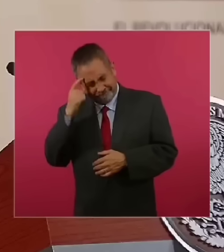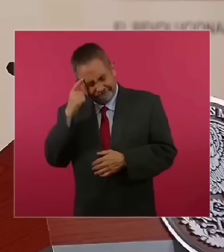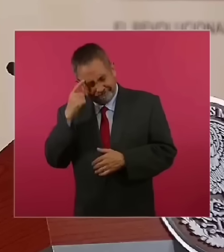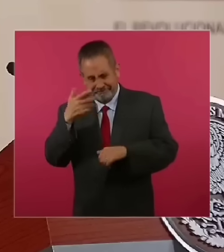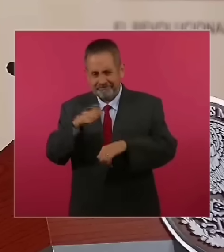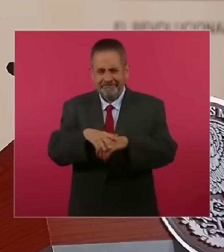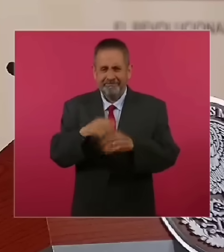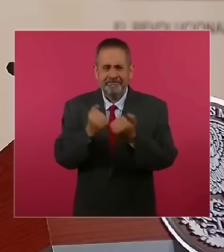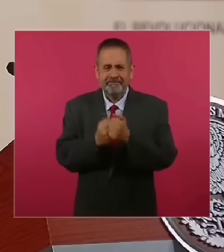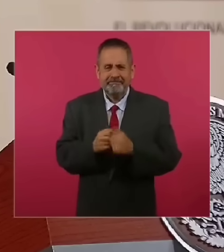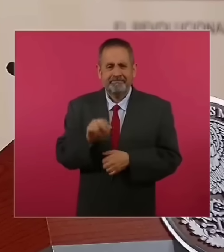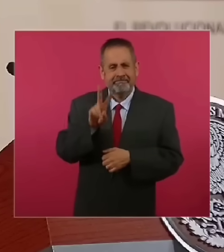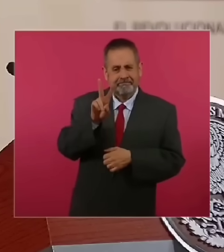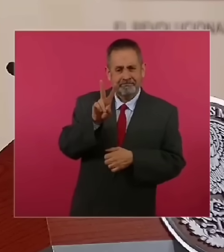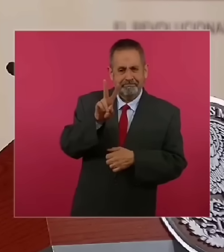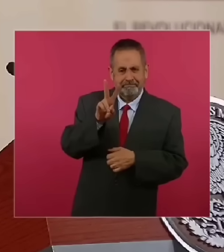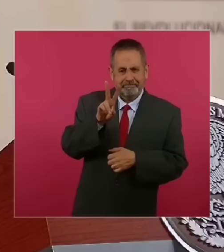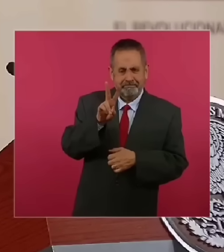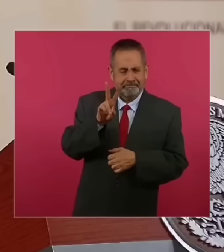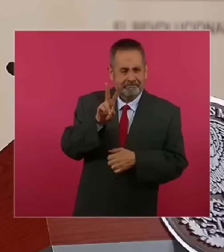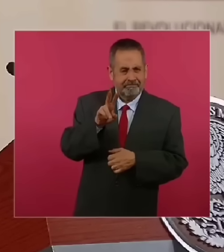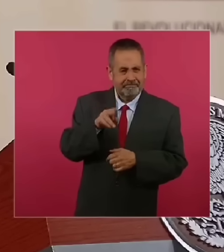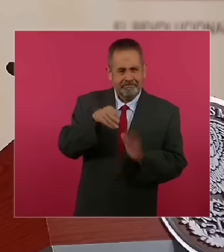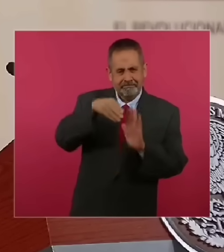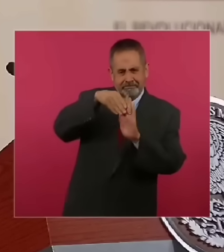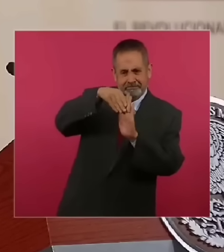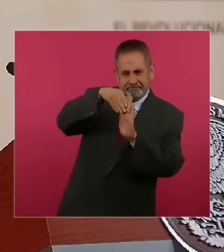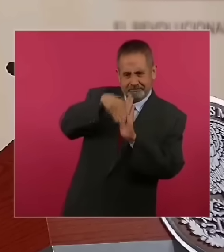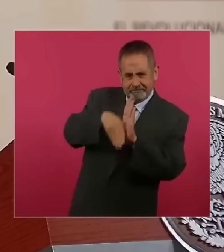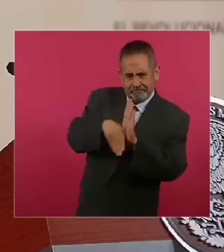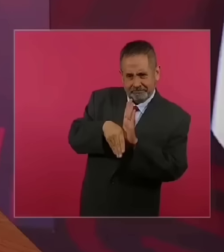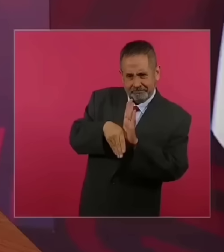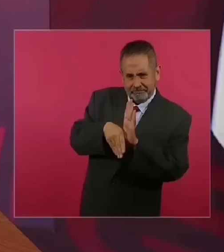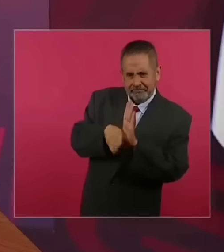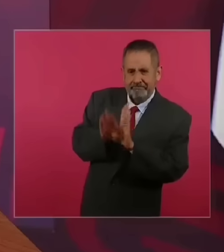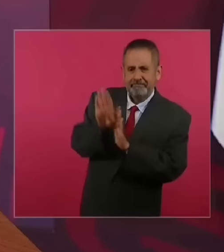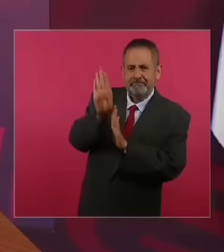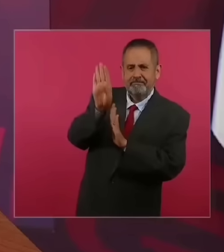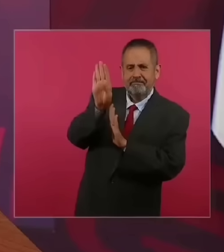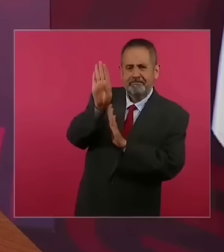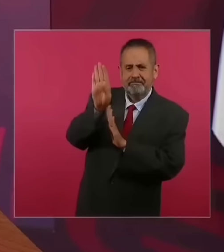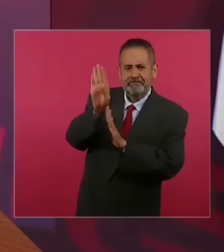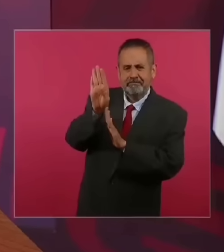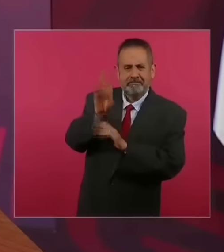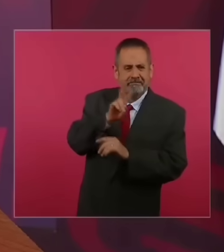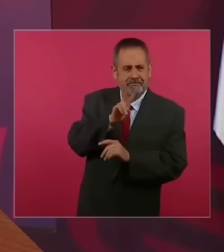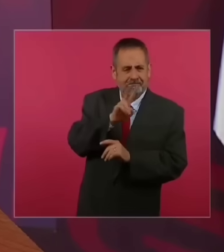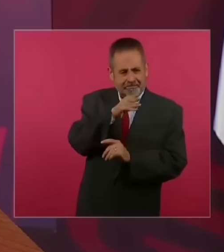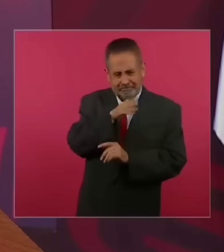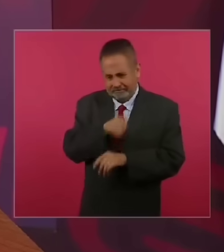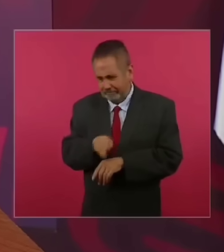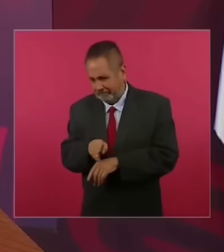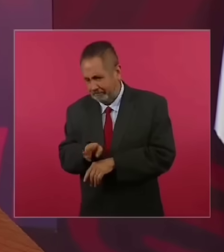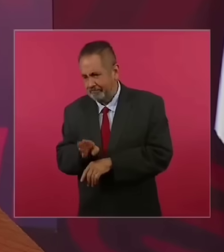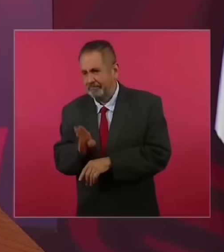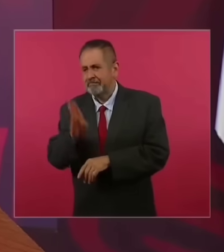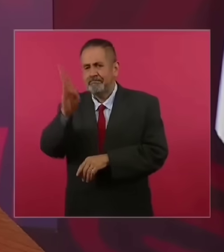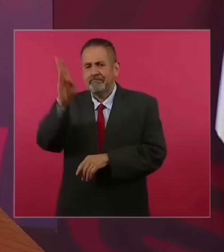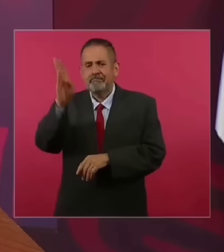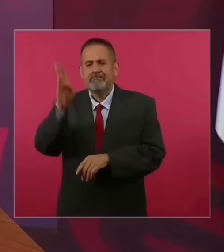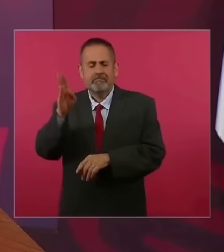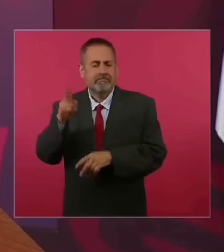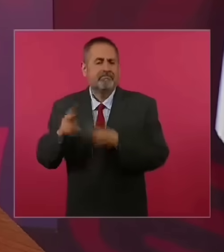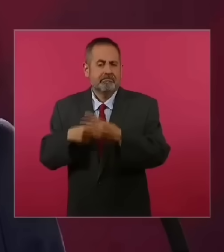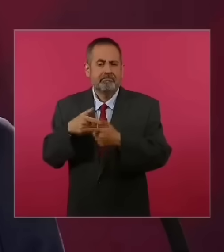V, y fue así y así. Y eso lo logramos y lo